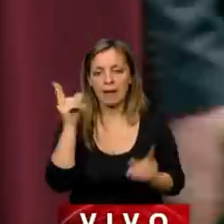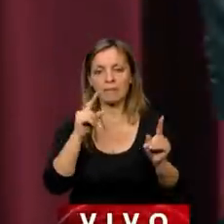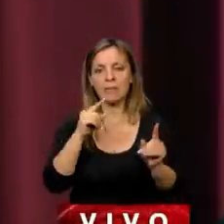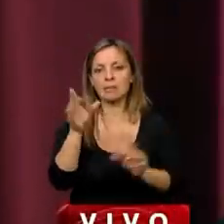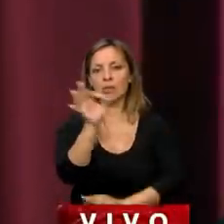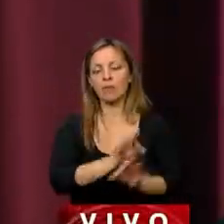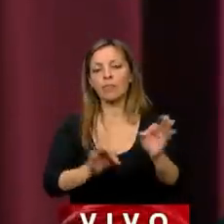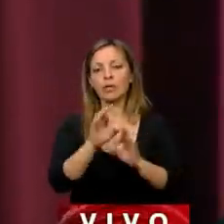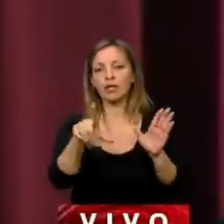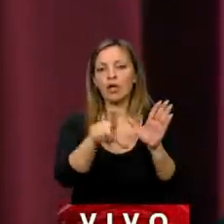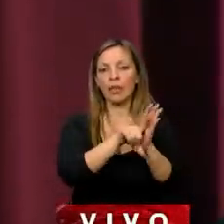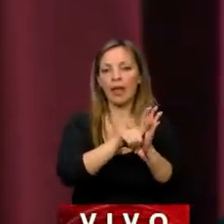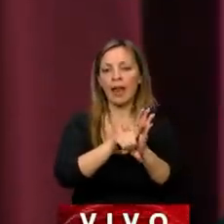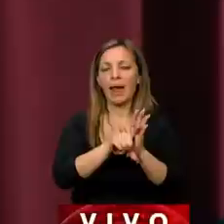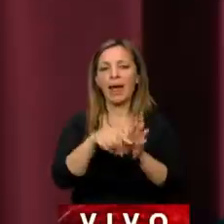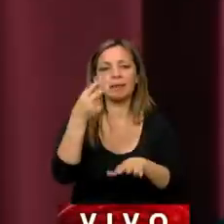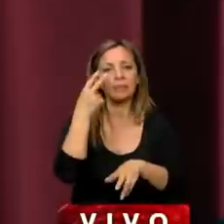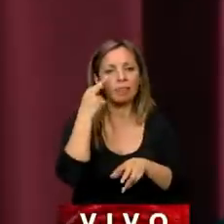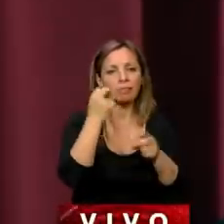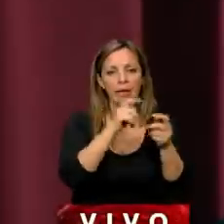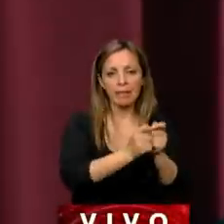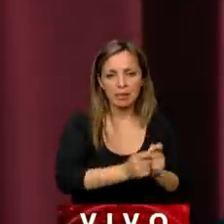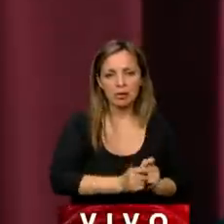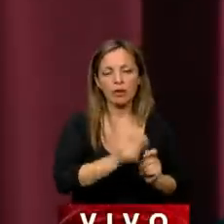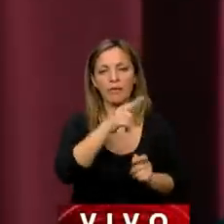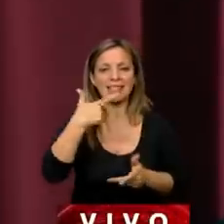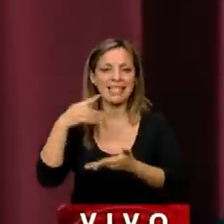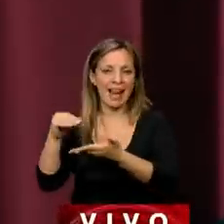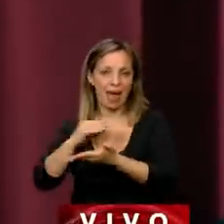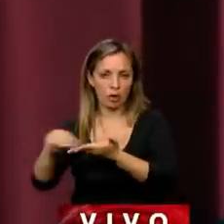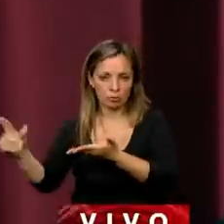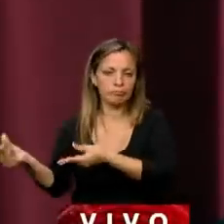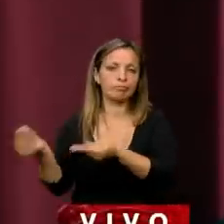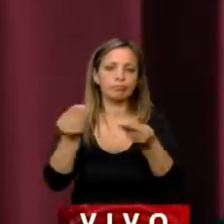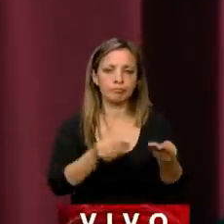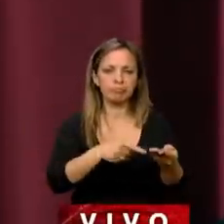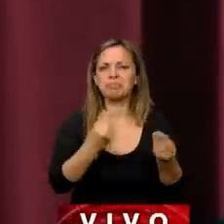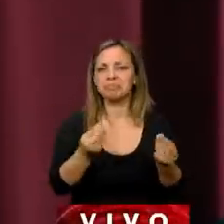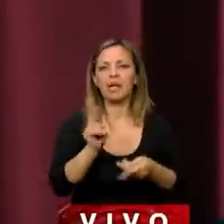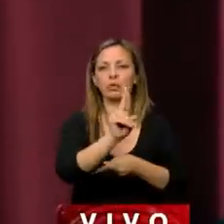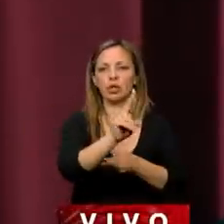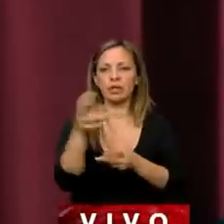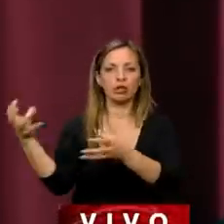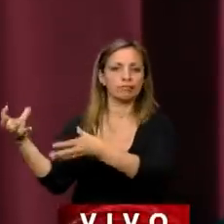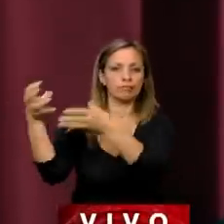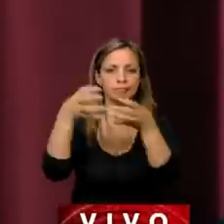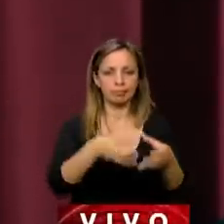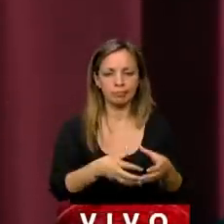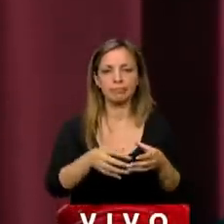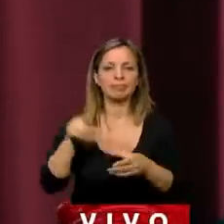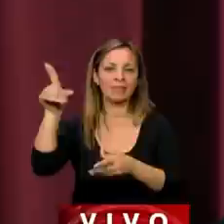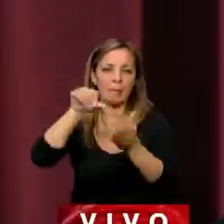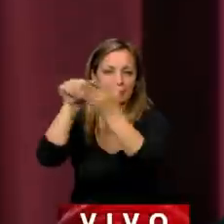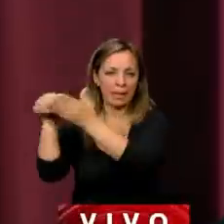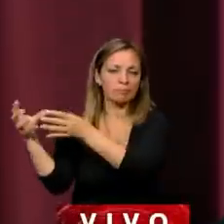en el proyecto de ley venido en revisión del Honorable Senado, por el cual se autoriza la entrada de tropas